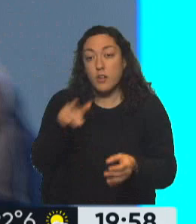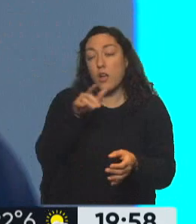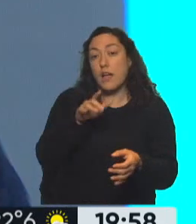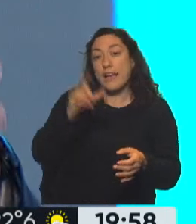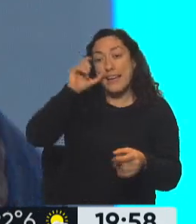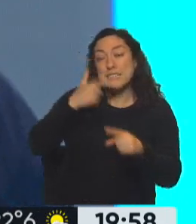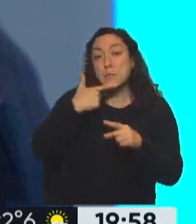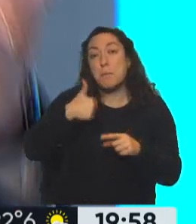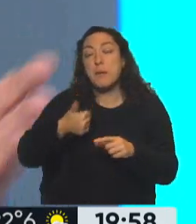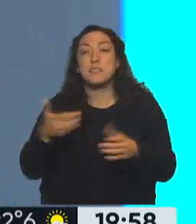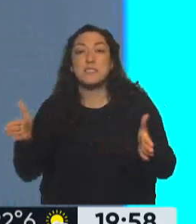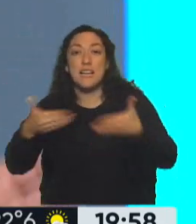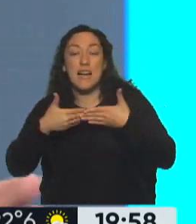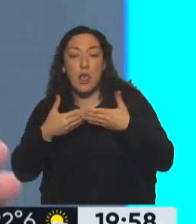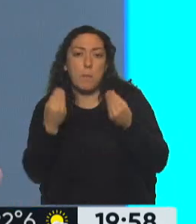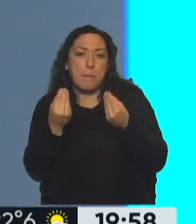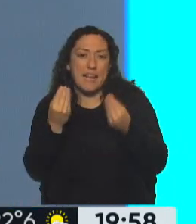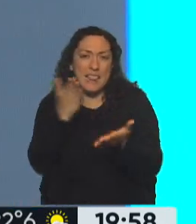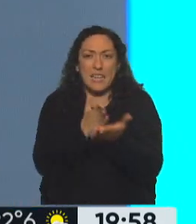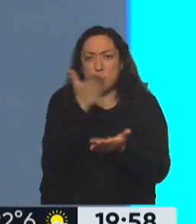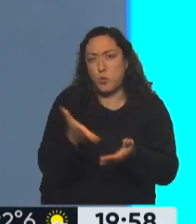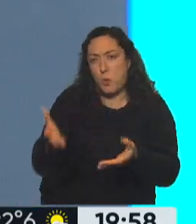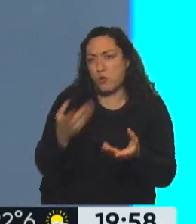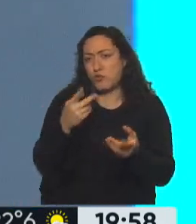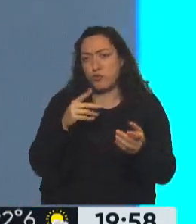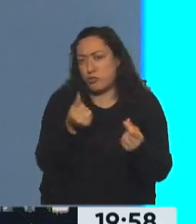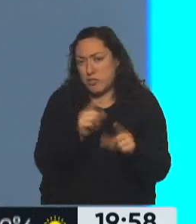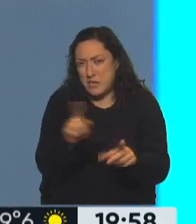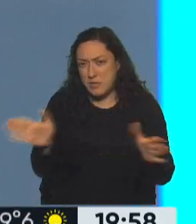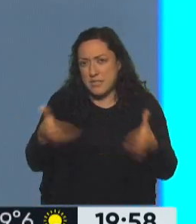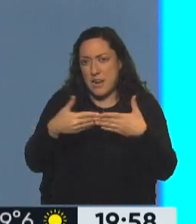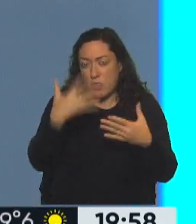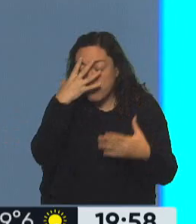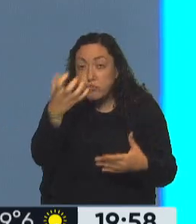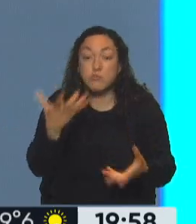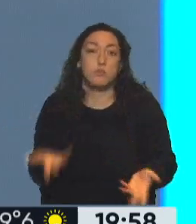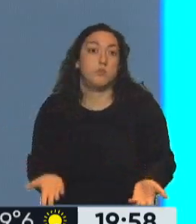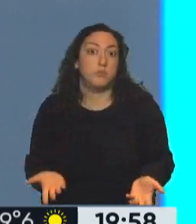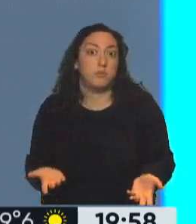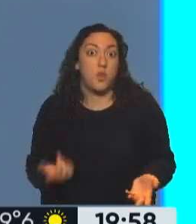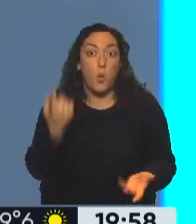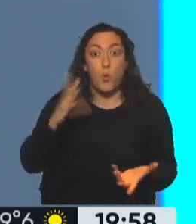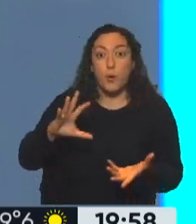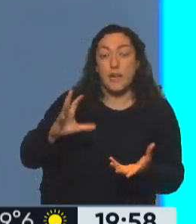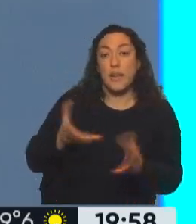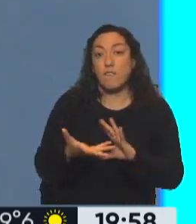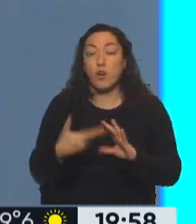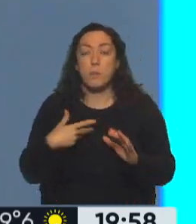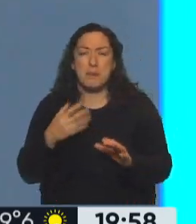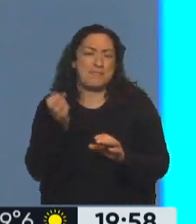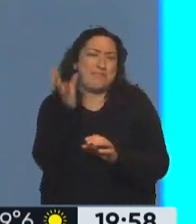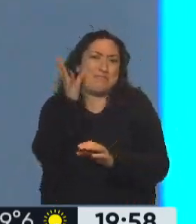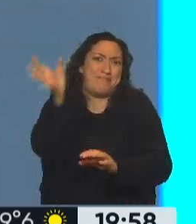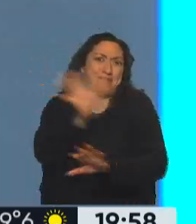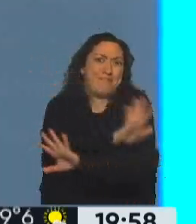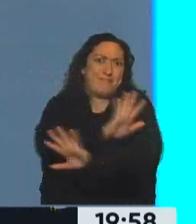la ESMA se cierre, porque ¿para qué vamos a tener derechos humanos? ¿Te das cuenta que seduce únicamente con barbaridades?